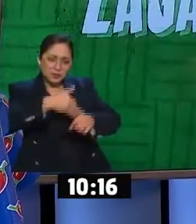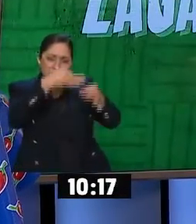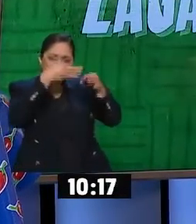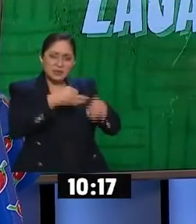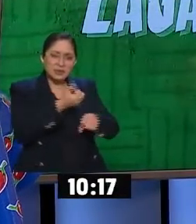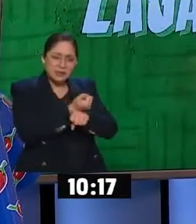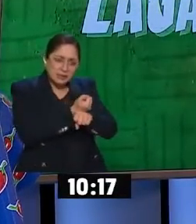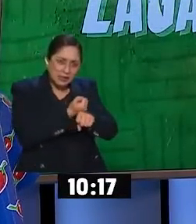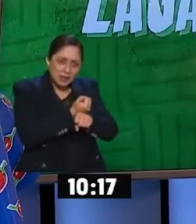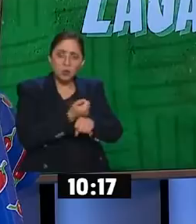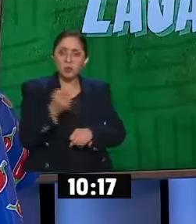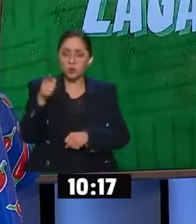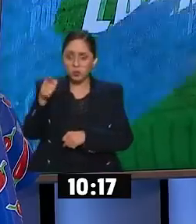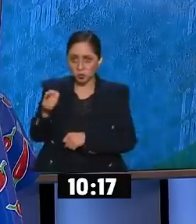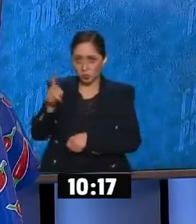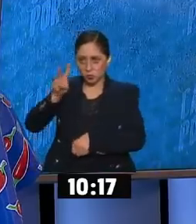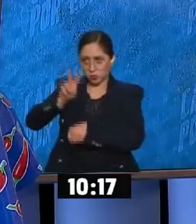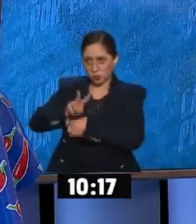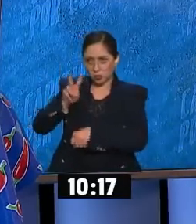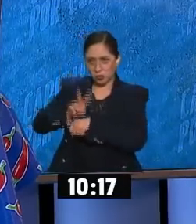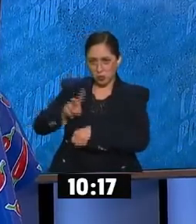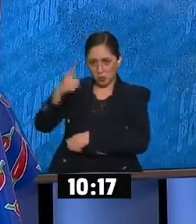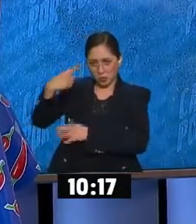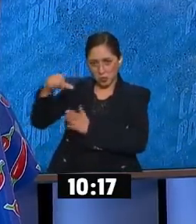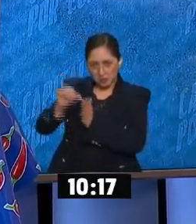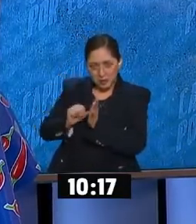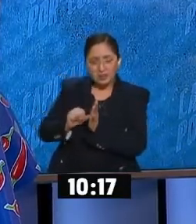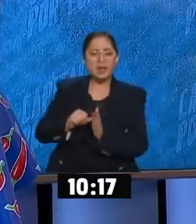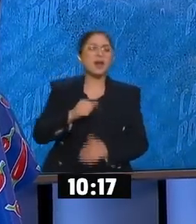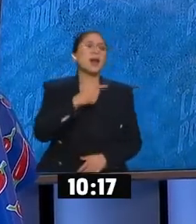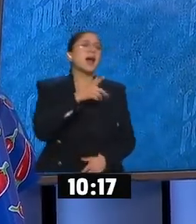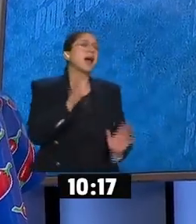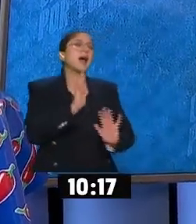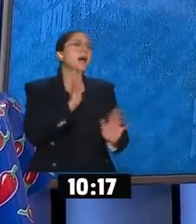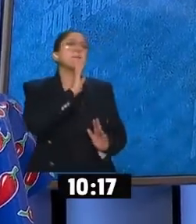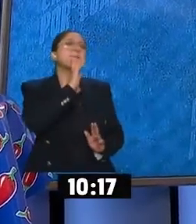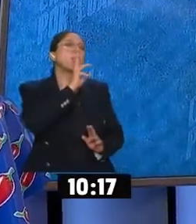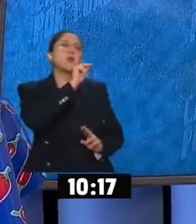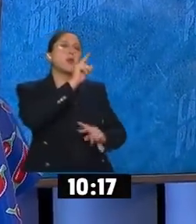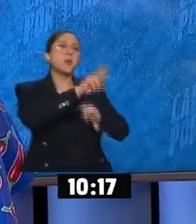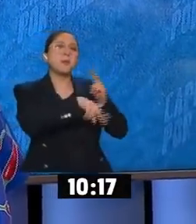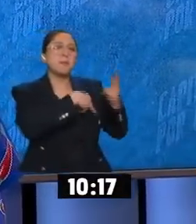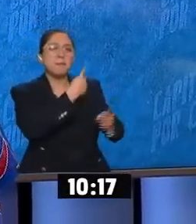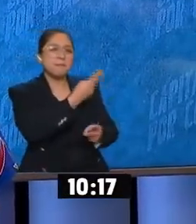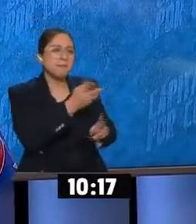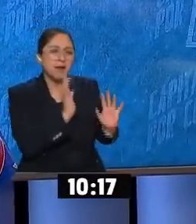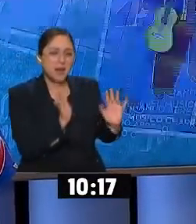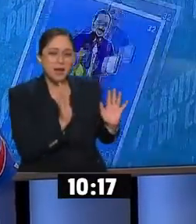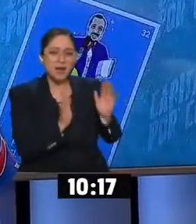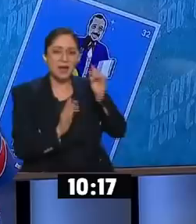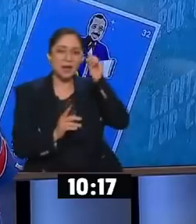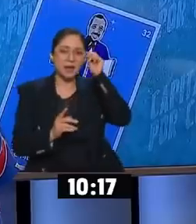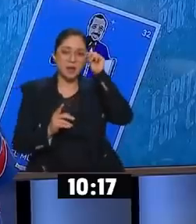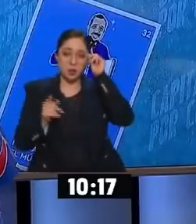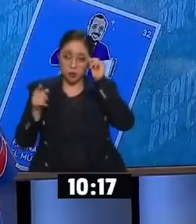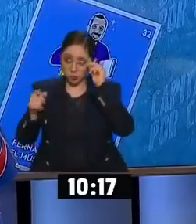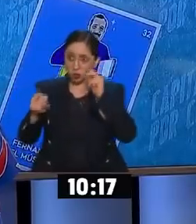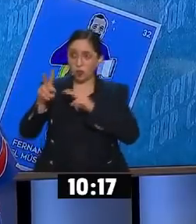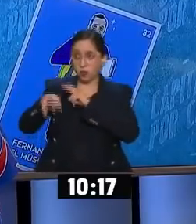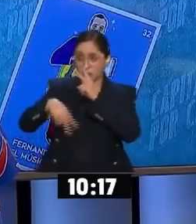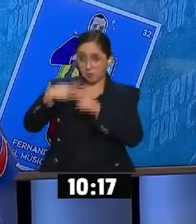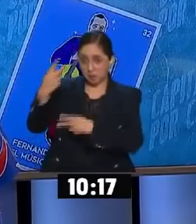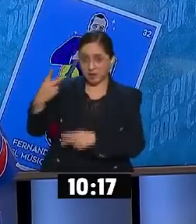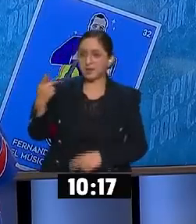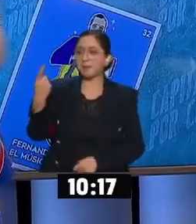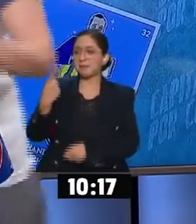sangre. Entraña de la... ¿verdad? O no vaya, si usted me paga... Uy, si usted la infancia, tú vas y la buscas. Págueme lo que